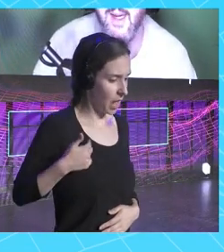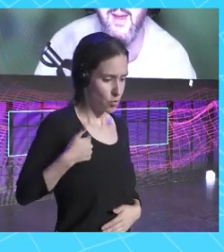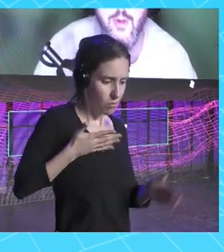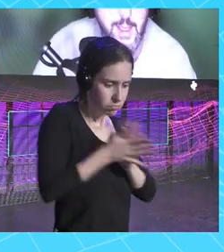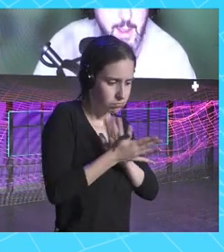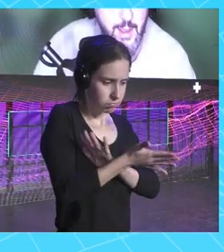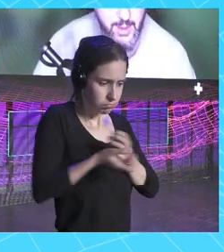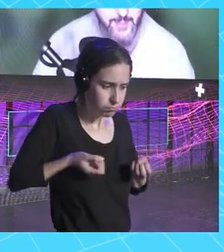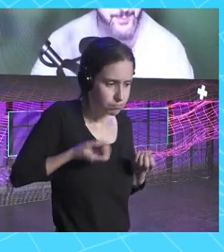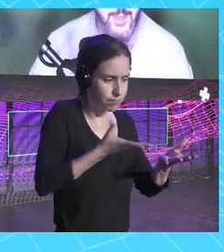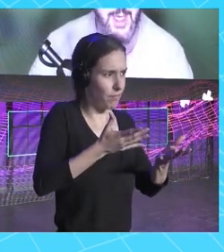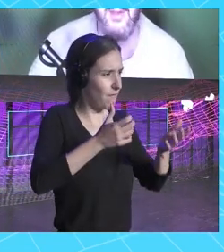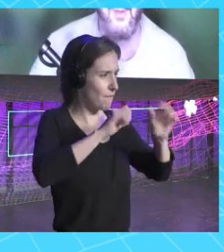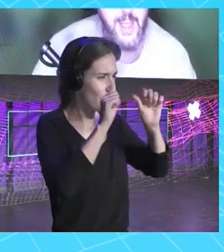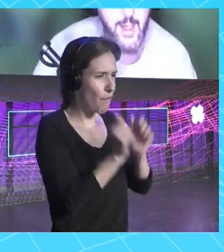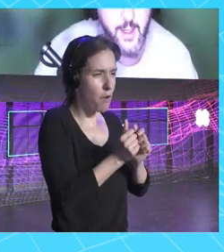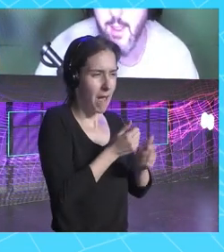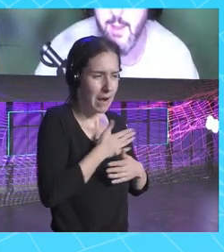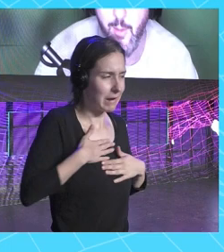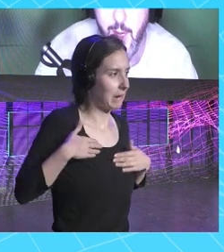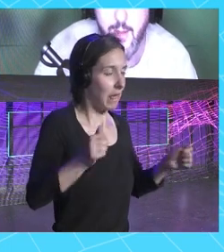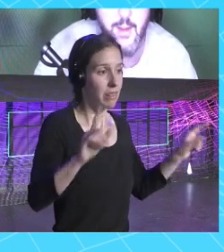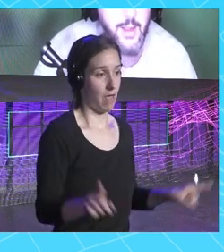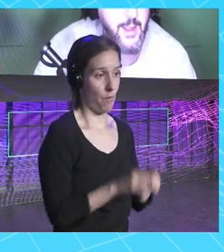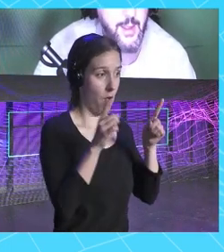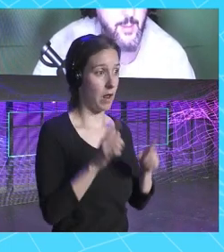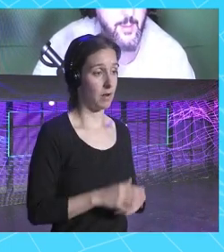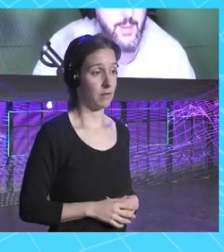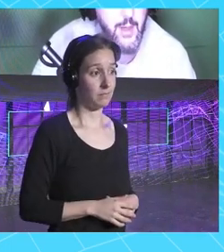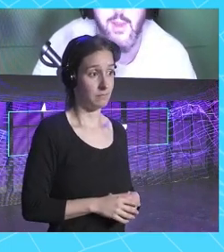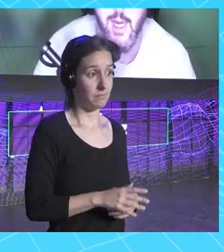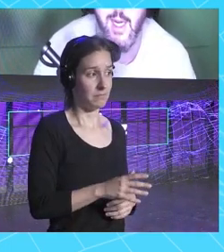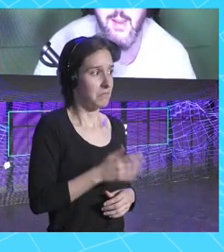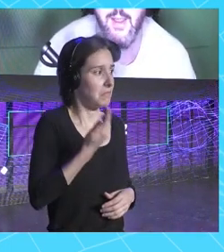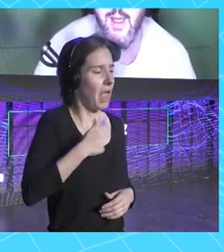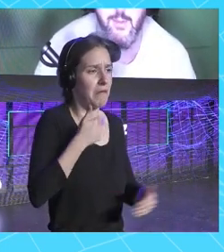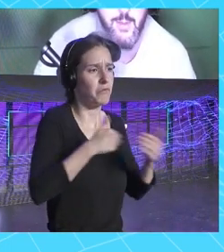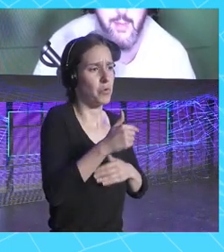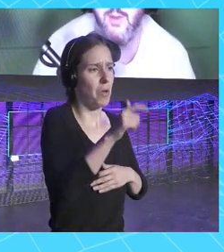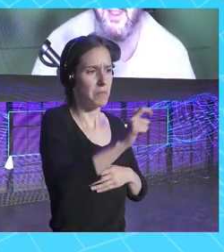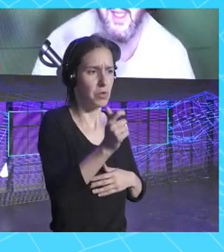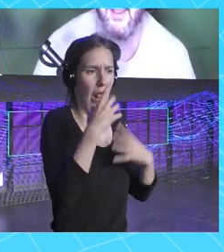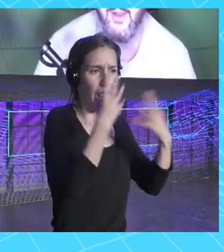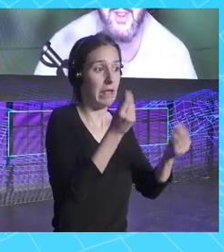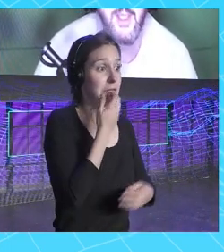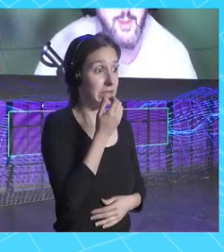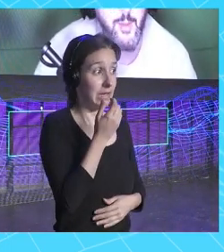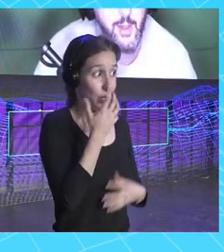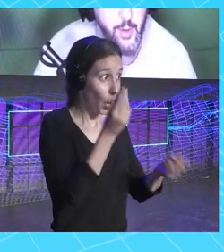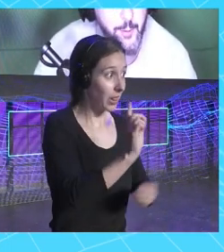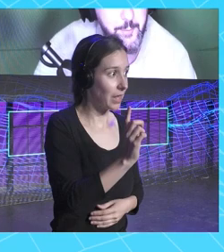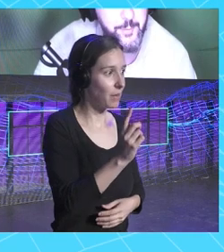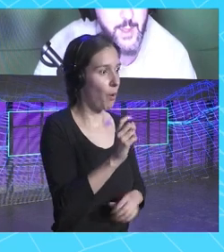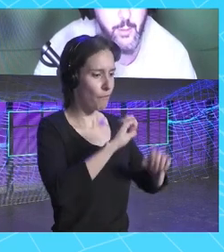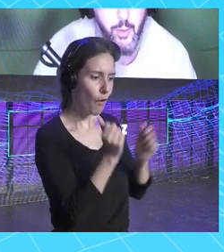la forma que tenga lo que queráis comunicar da igual ya lo entenderá la gente ya haceros entender Si no pero